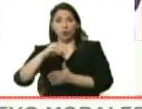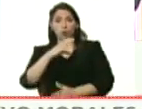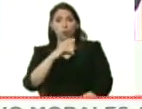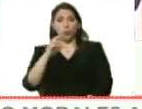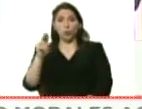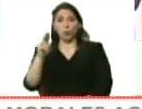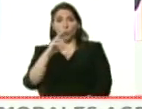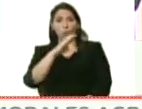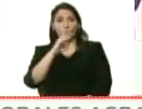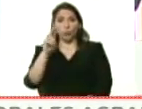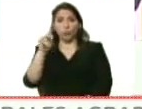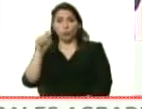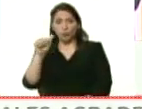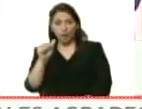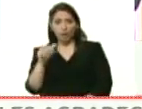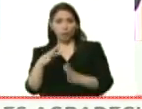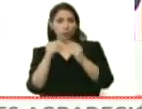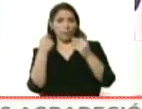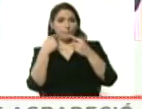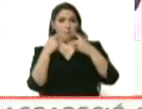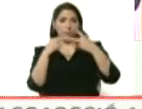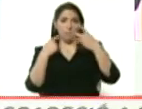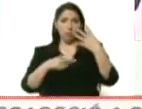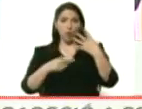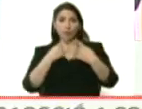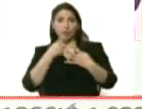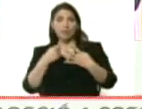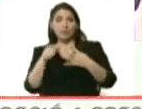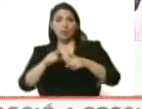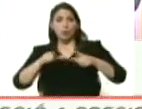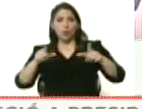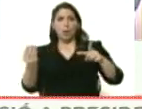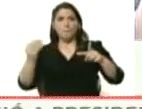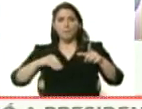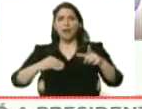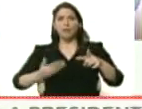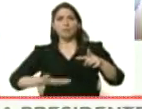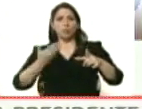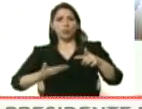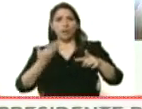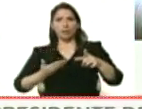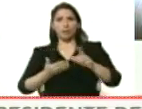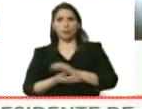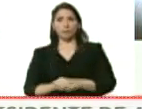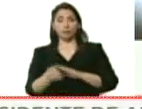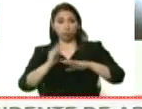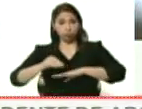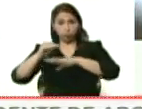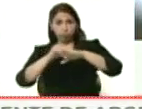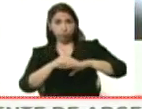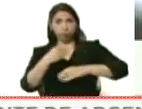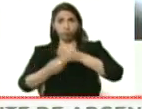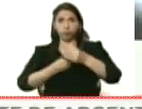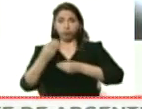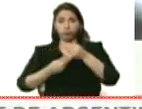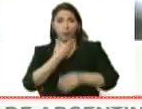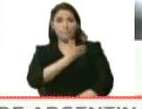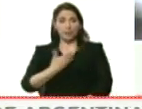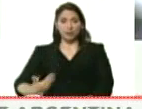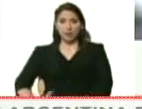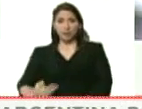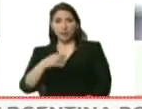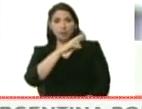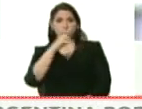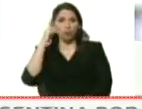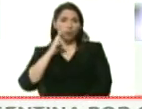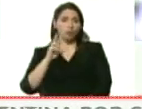todas circunstancias se considera el lugar más bien proporcionado. Su convocatoria se hará por el presidente de la República